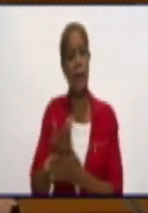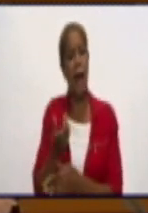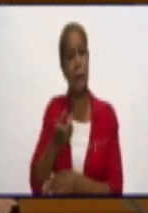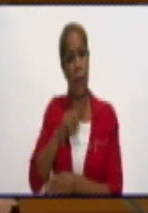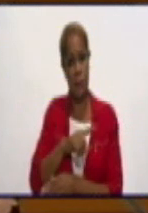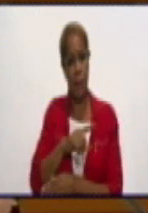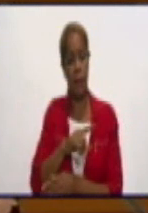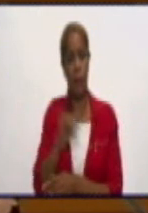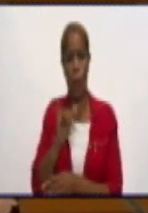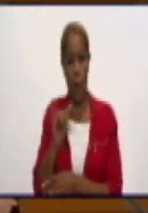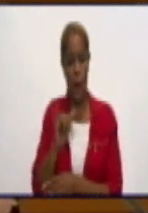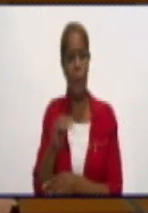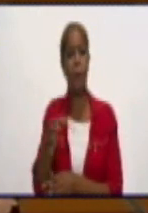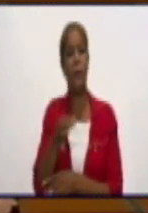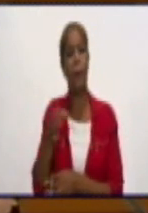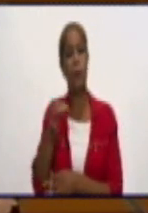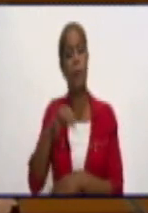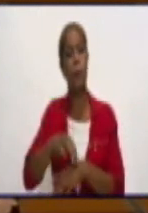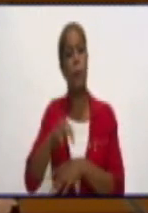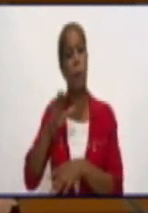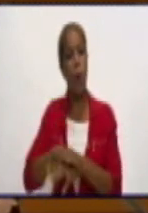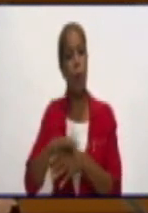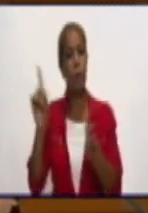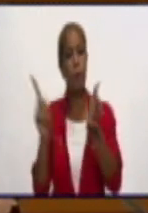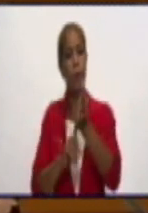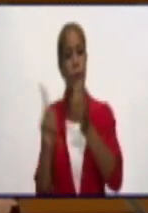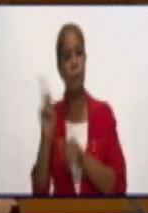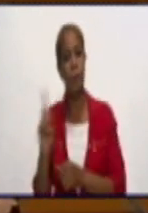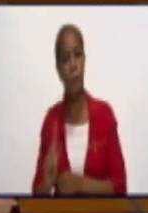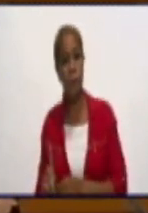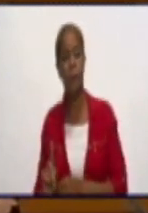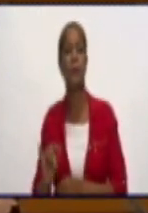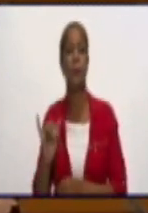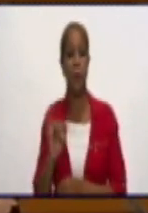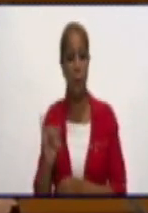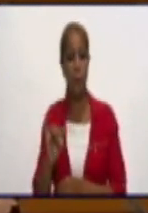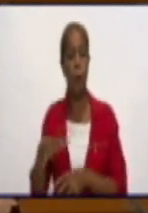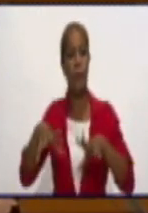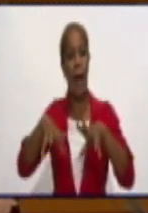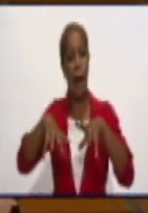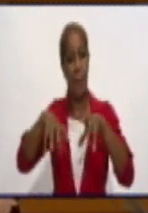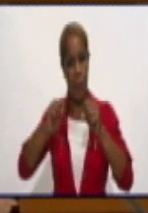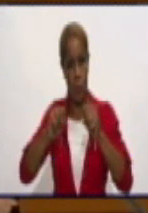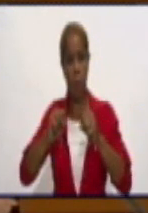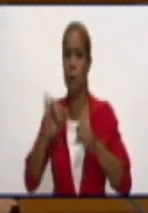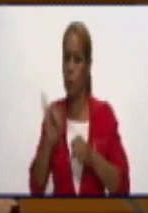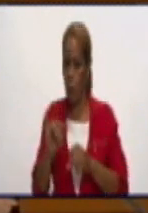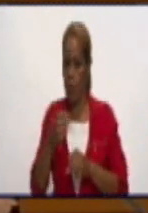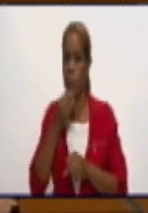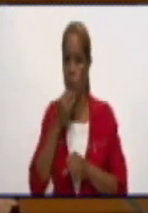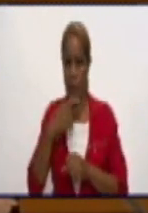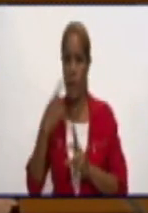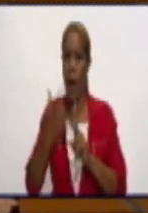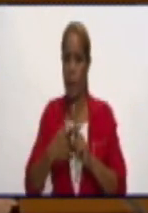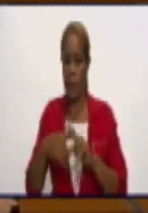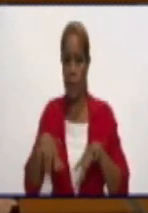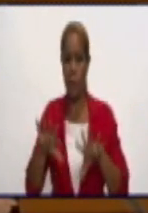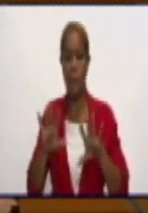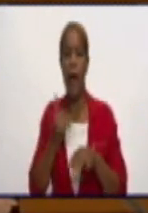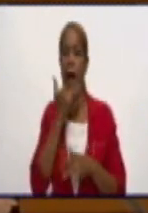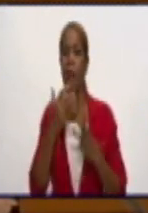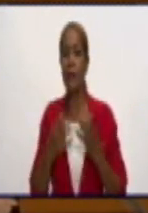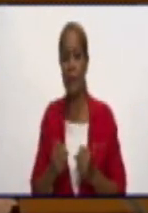Solí en el municipio de Río Cauto, y en toda la geografía granmense y en el país en general pueden haber interrupciones por esta causa. La certeza de que